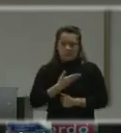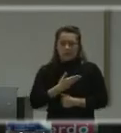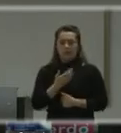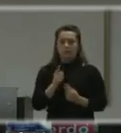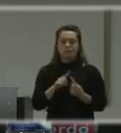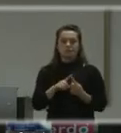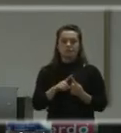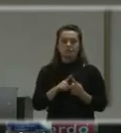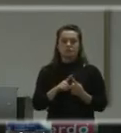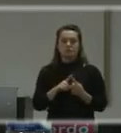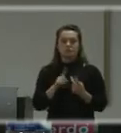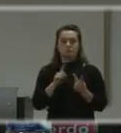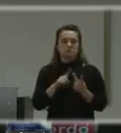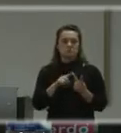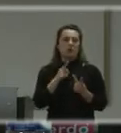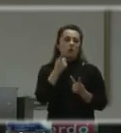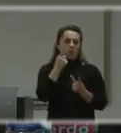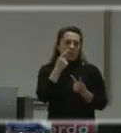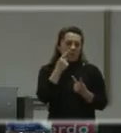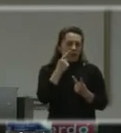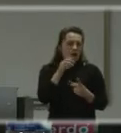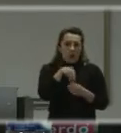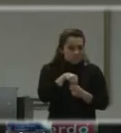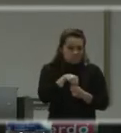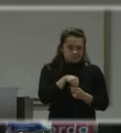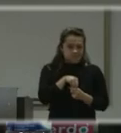y ahí usualmente el padre no vive